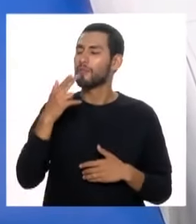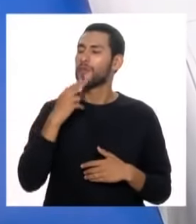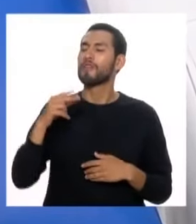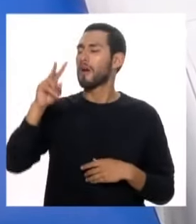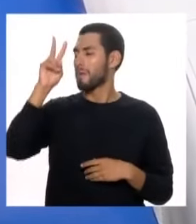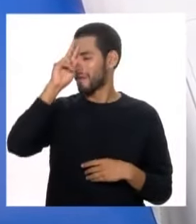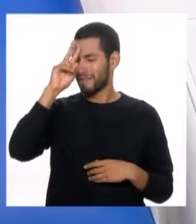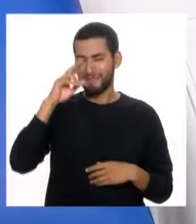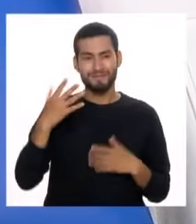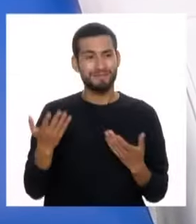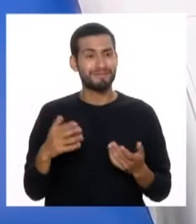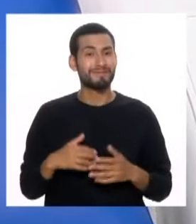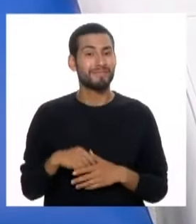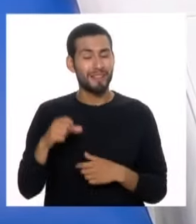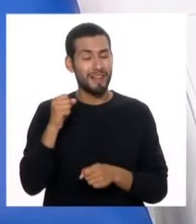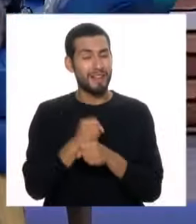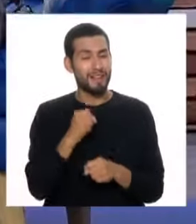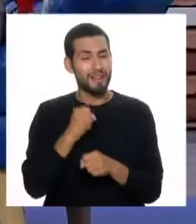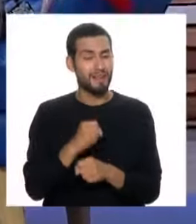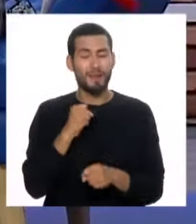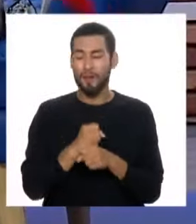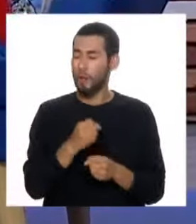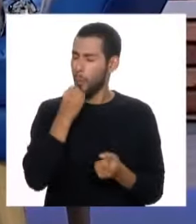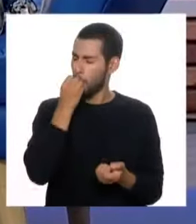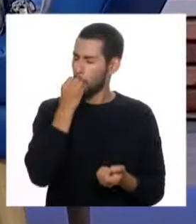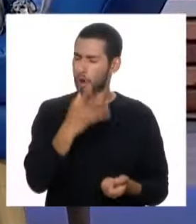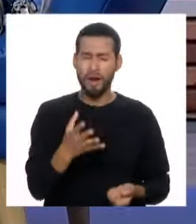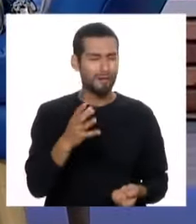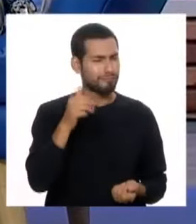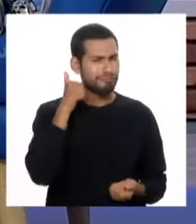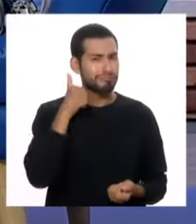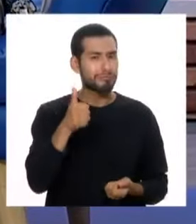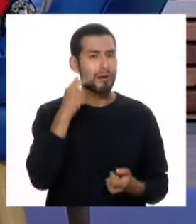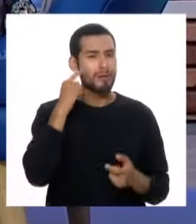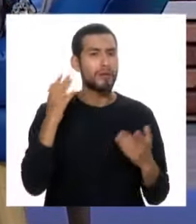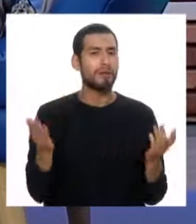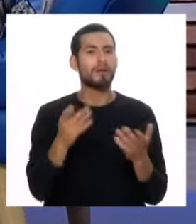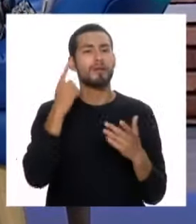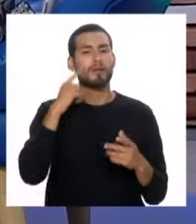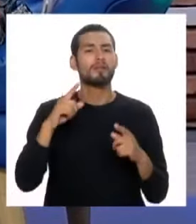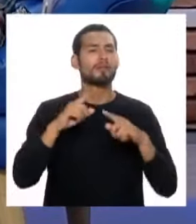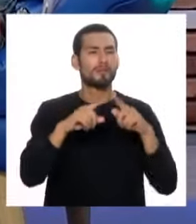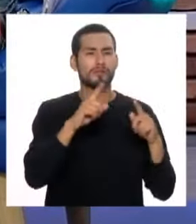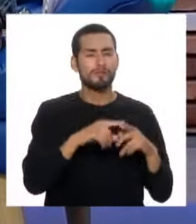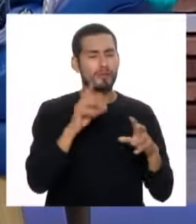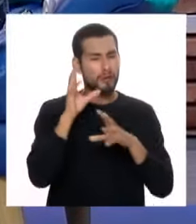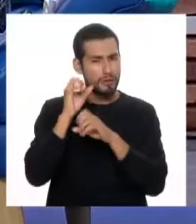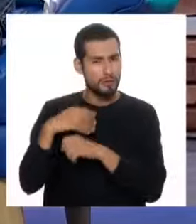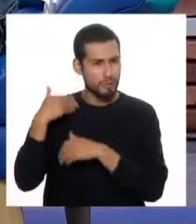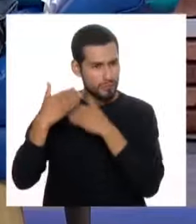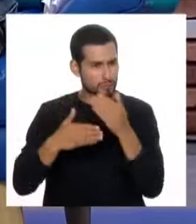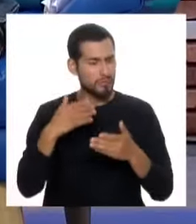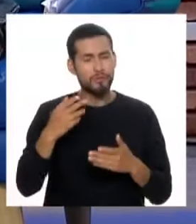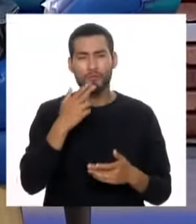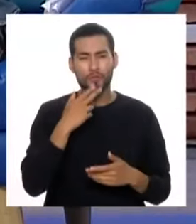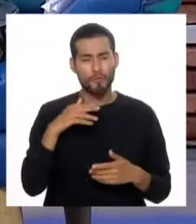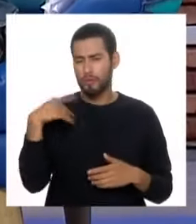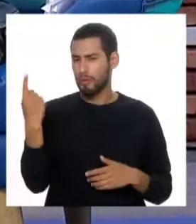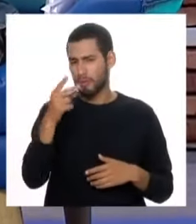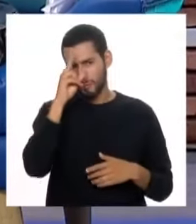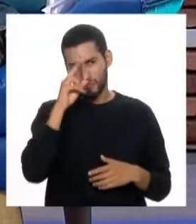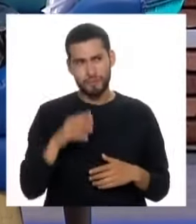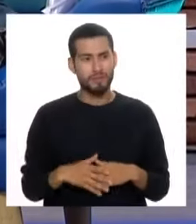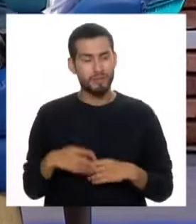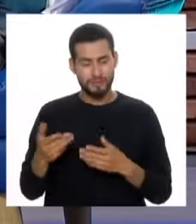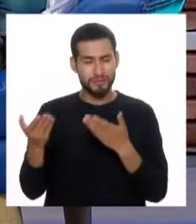Perú, que realmente hace un trabajo impecable para fomentar nuestras tradiciones y hablando, por supuesto, de los dulces de todo el Perú. Quincón